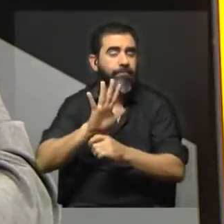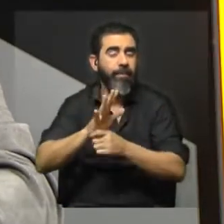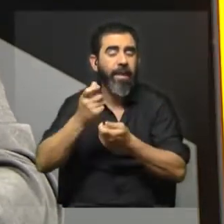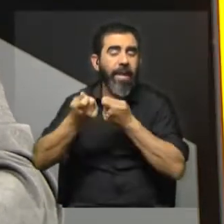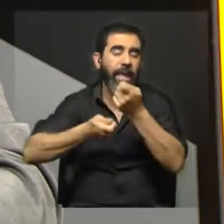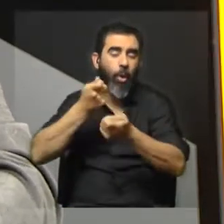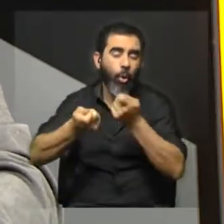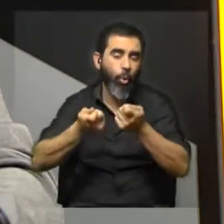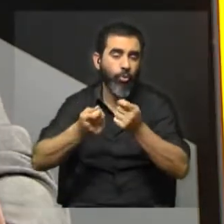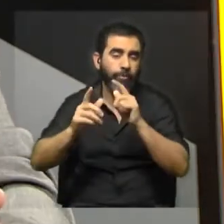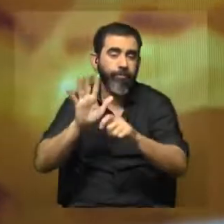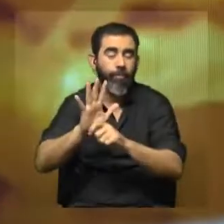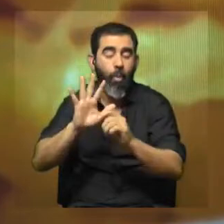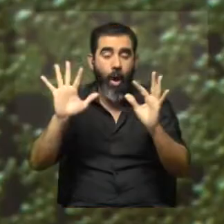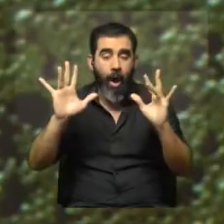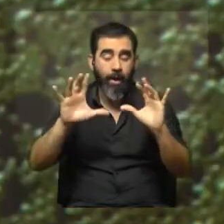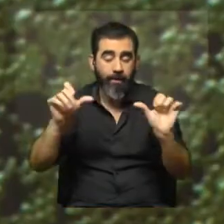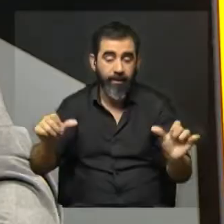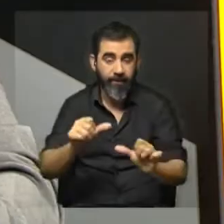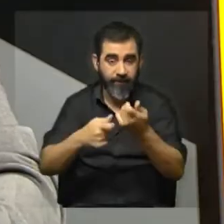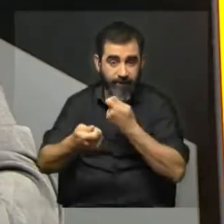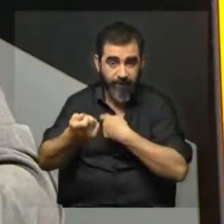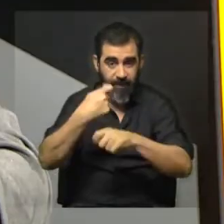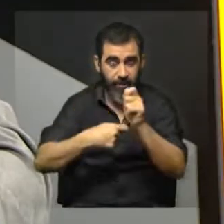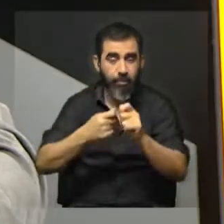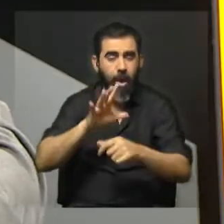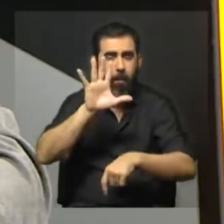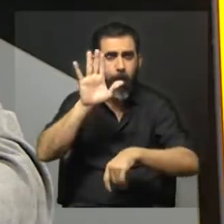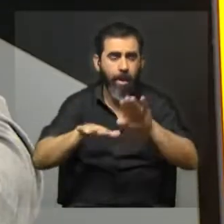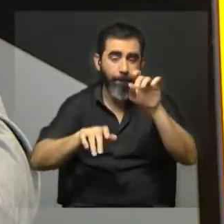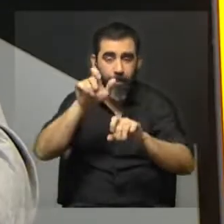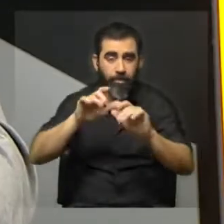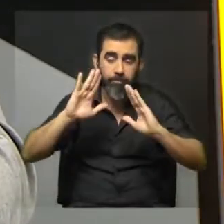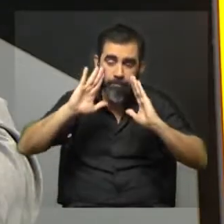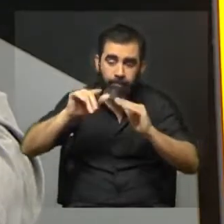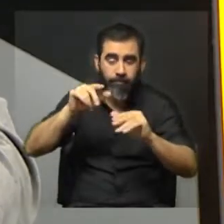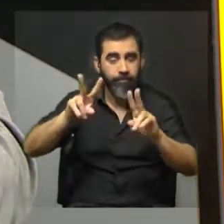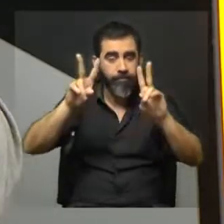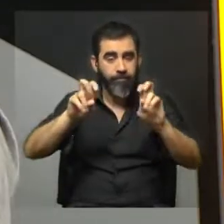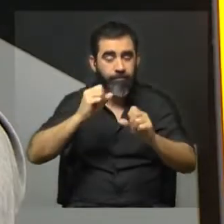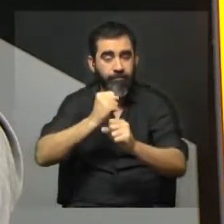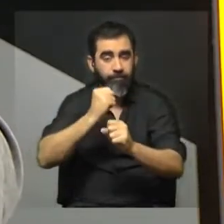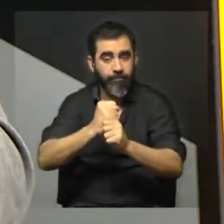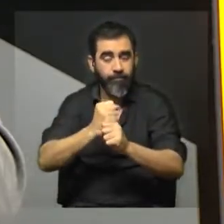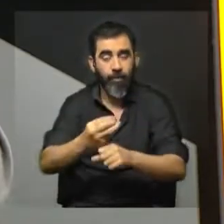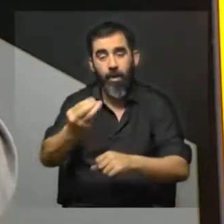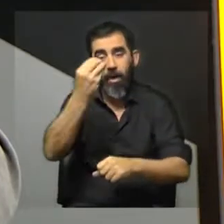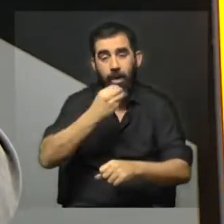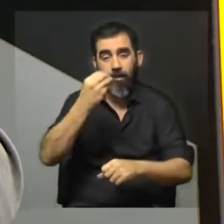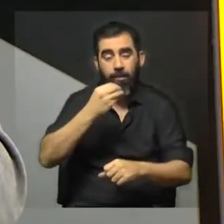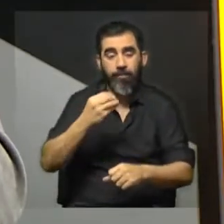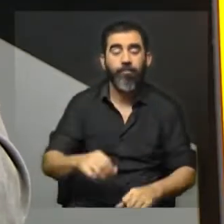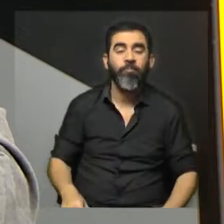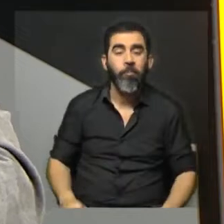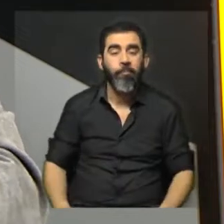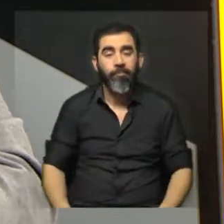en algún caso casi son artesanos que comercializan, pero cada vez hay más gente, ¿no?, que se está dedicando a esta línea de alimentación con fines